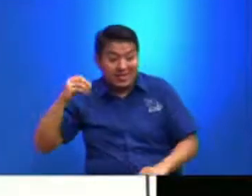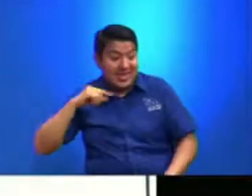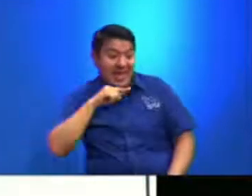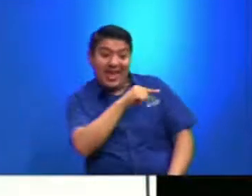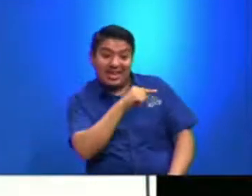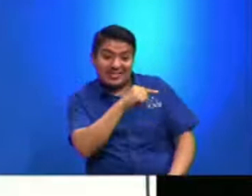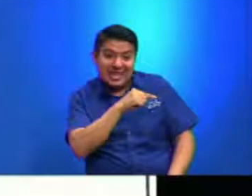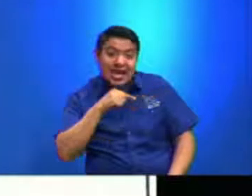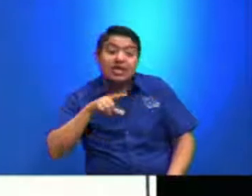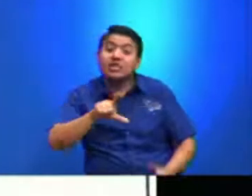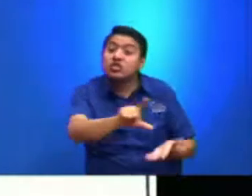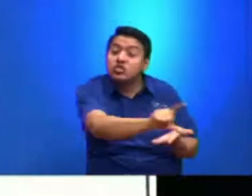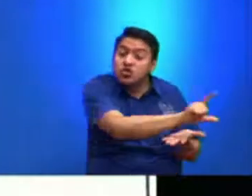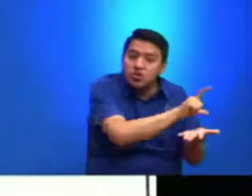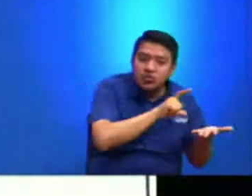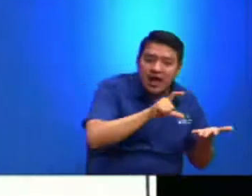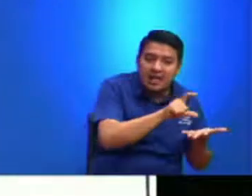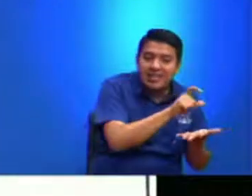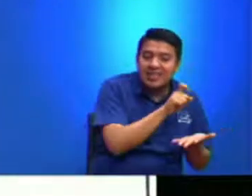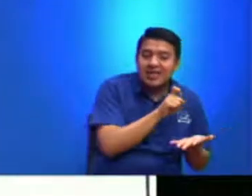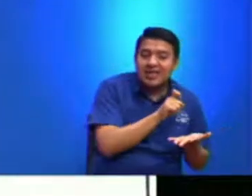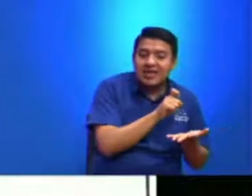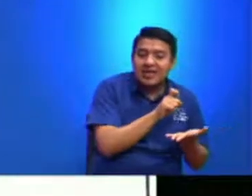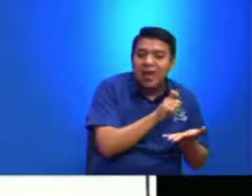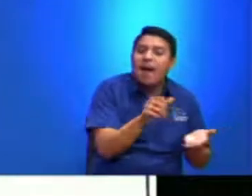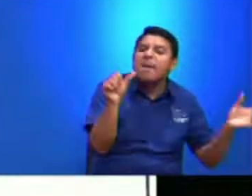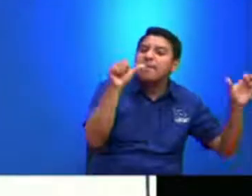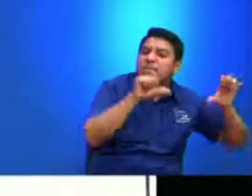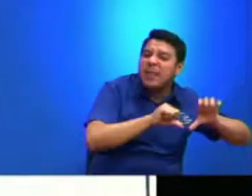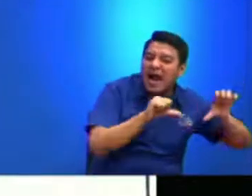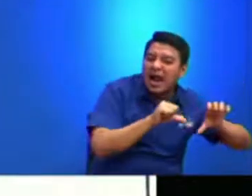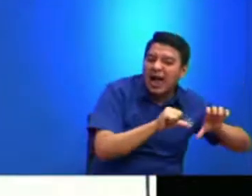tiempo que tuviera el lápiz de plano. Los hermanos siempre tan lindos.